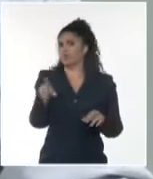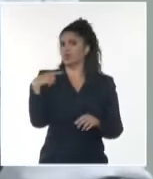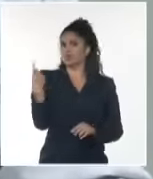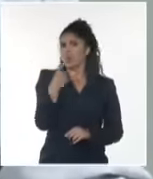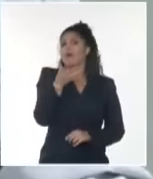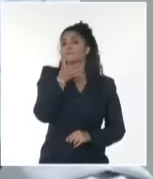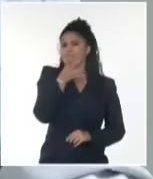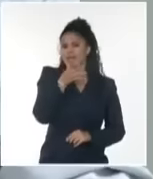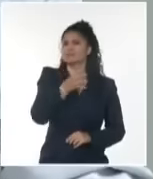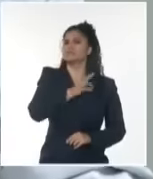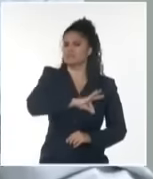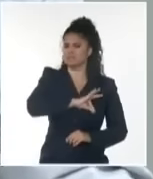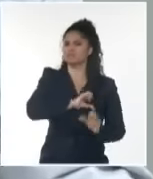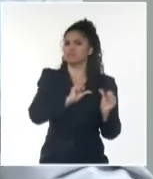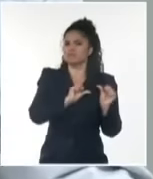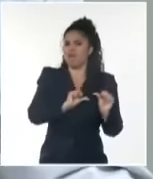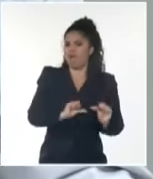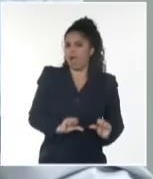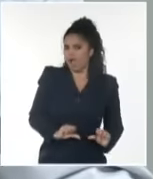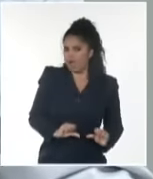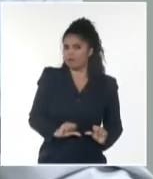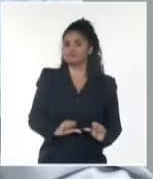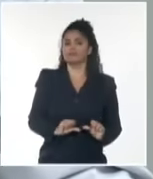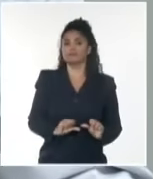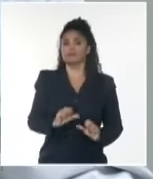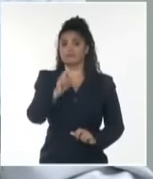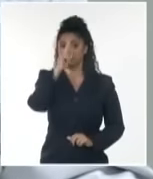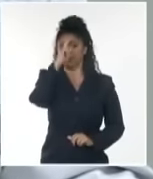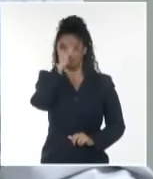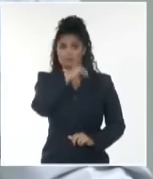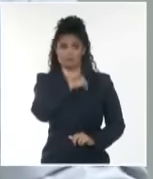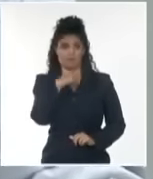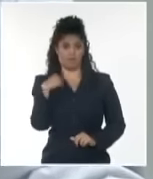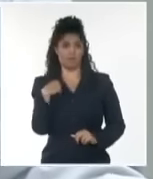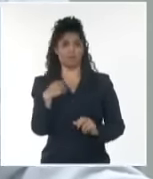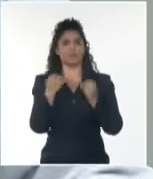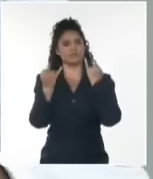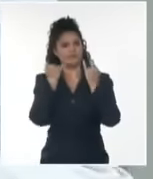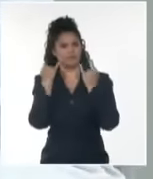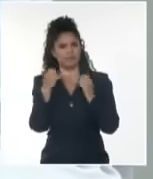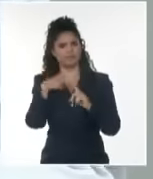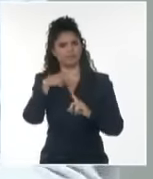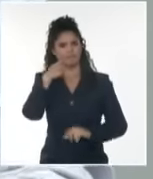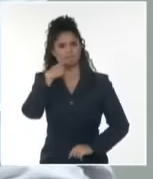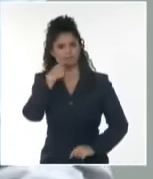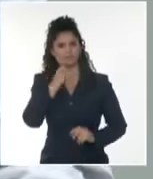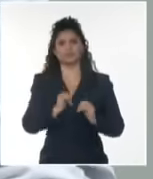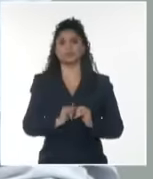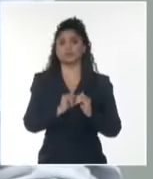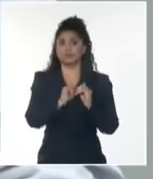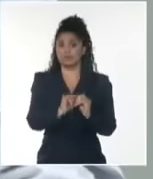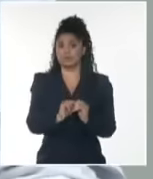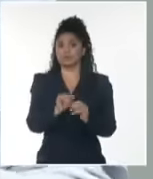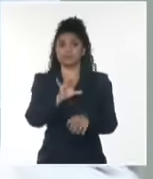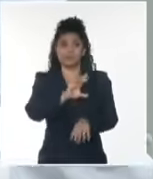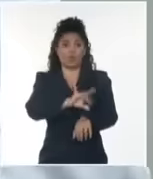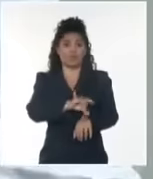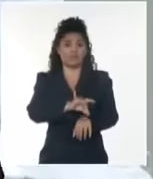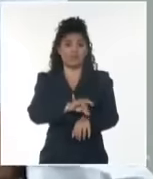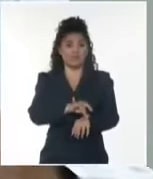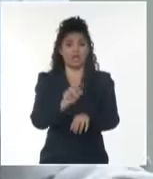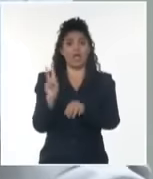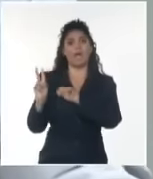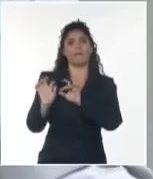va a su médico. Y el médico que identifique, que ponga tratamiento. Es una enfermedad que, como es viral, no es como